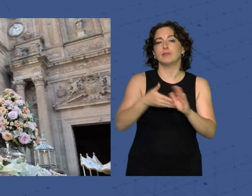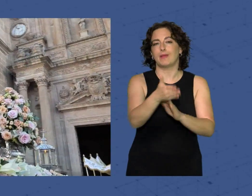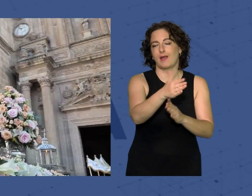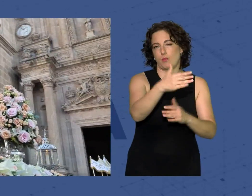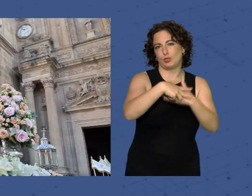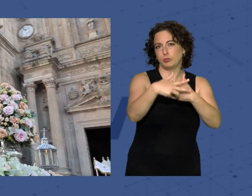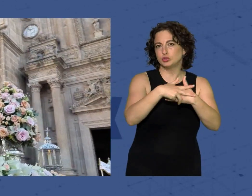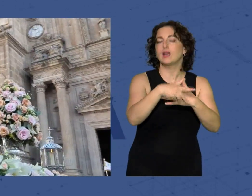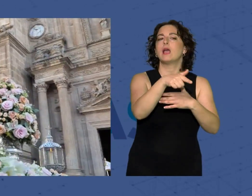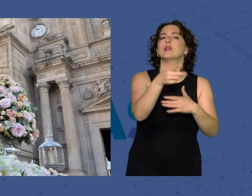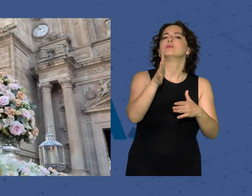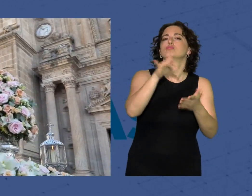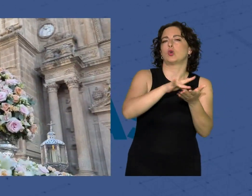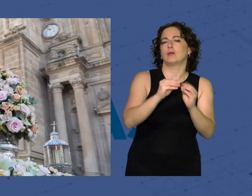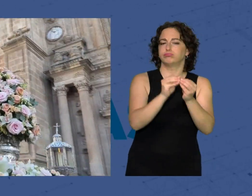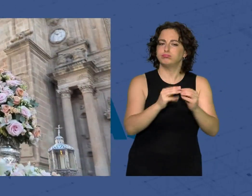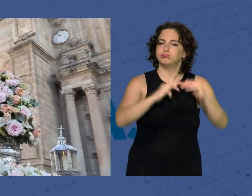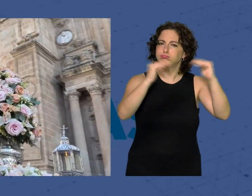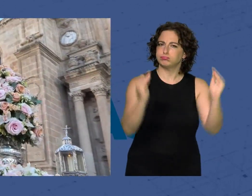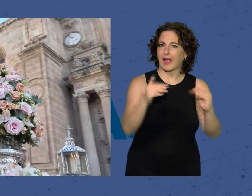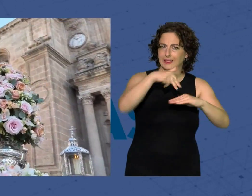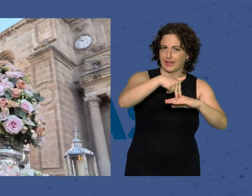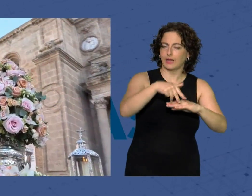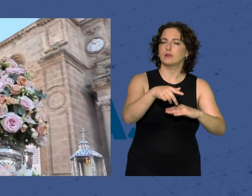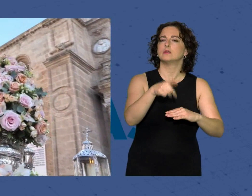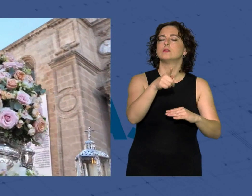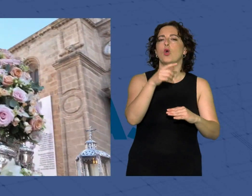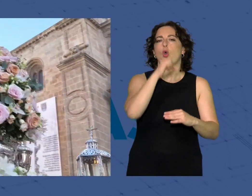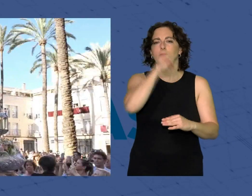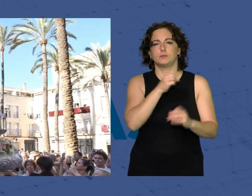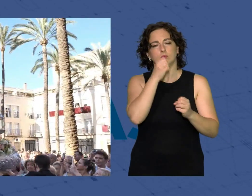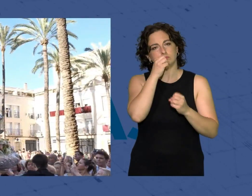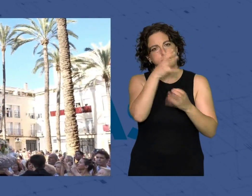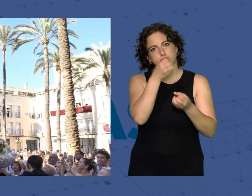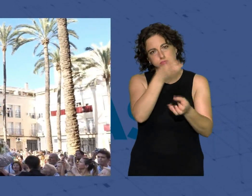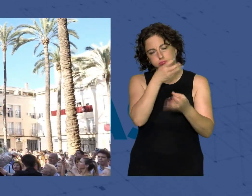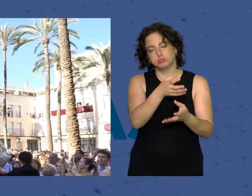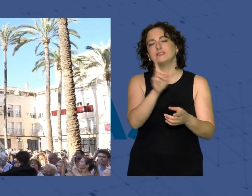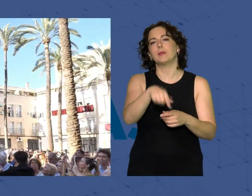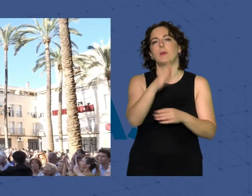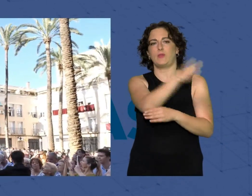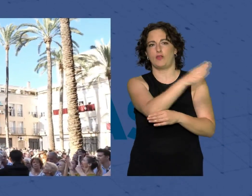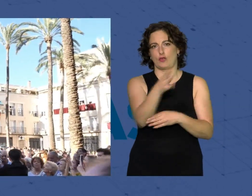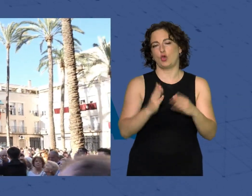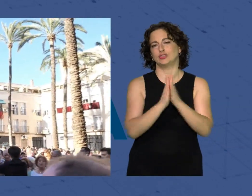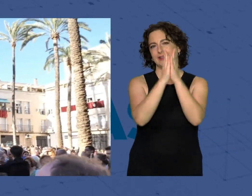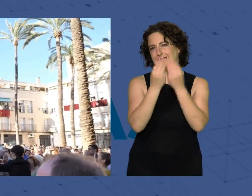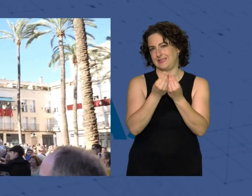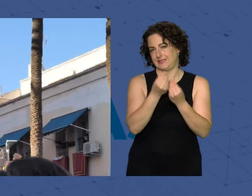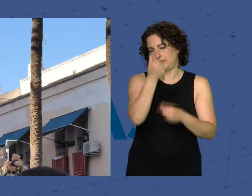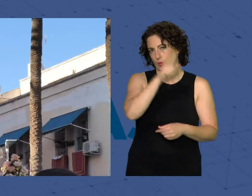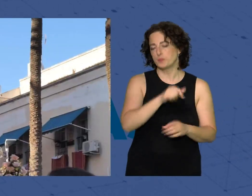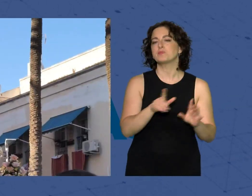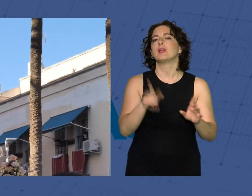Allí, una vez más, se montaba el tradicional altar donde el obispo dirigió unas palabras e impartió, además, la bendición con el Santísimo a la multitud de